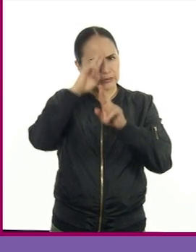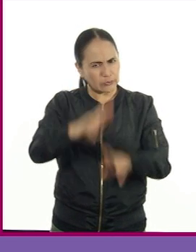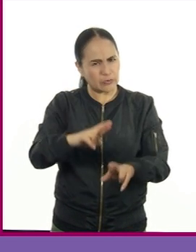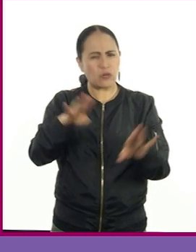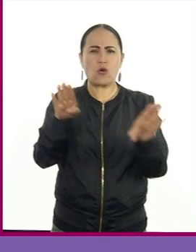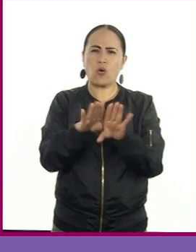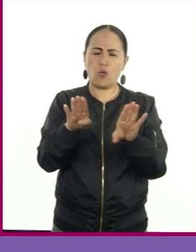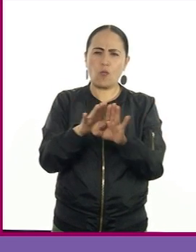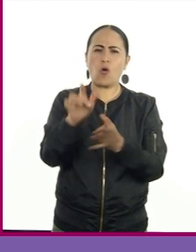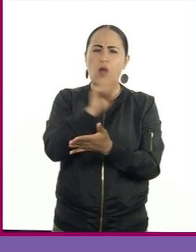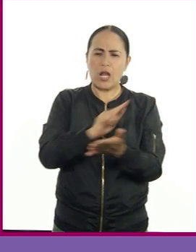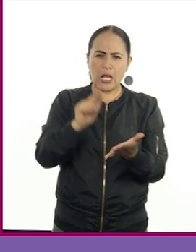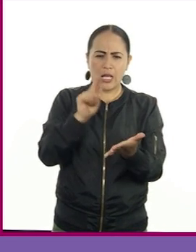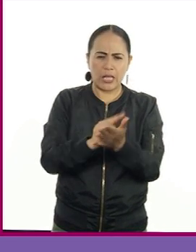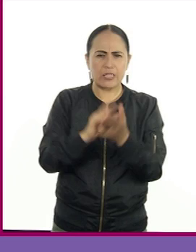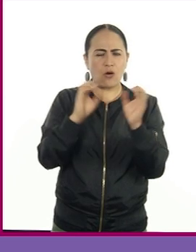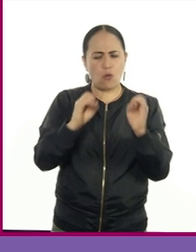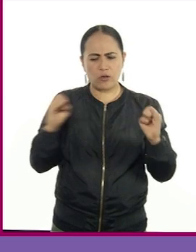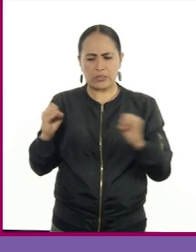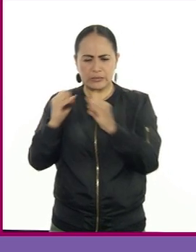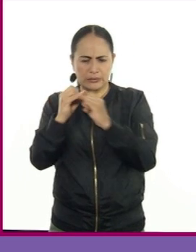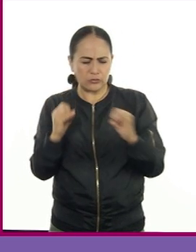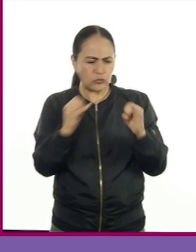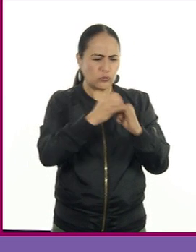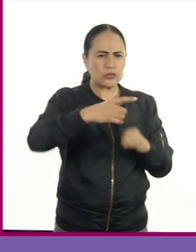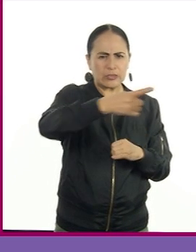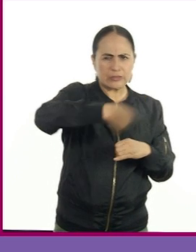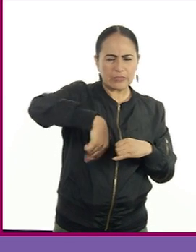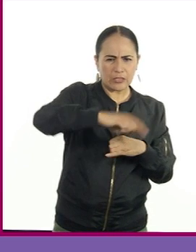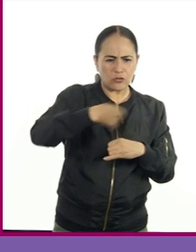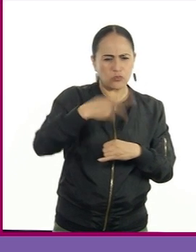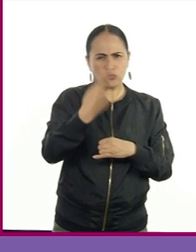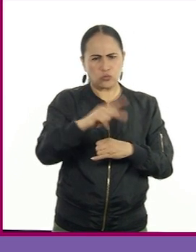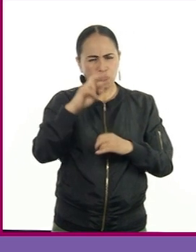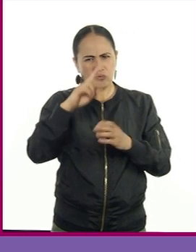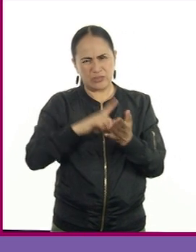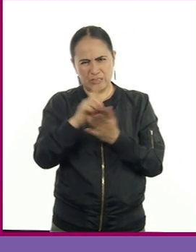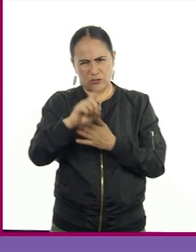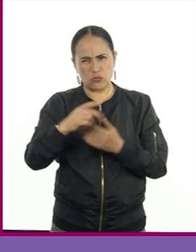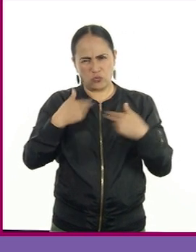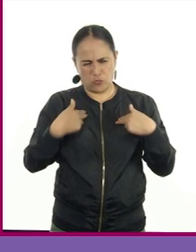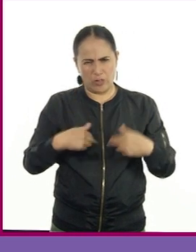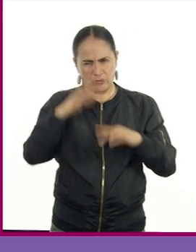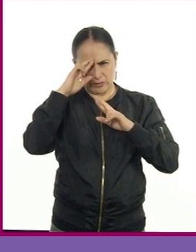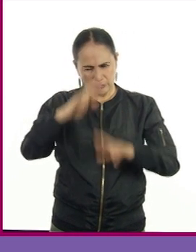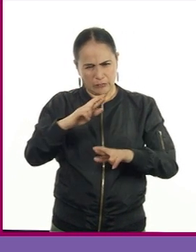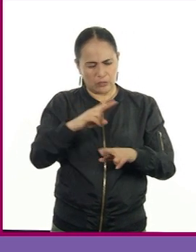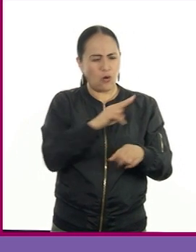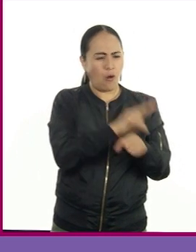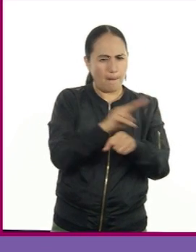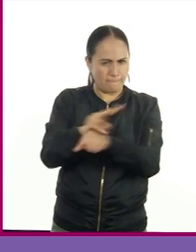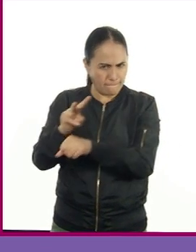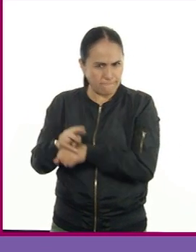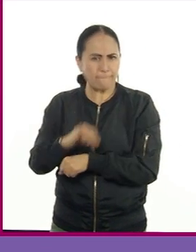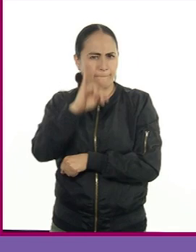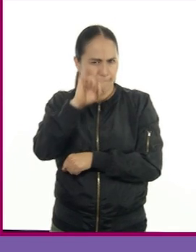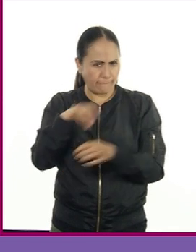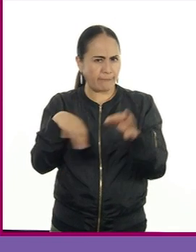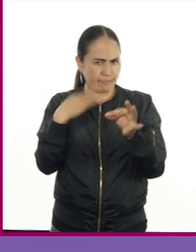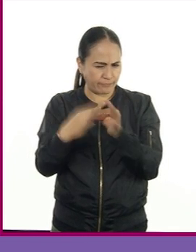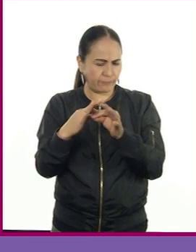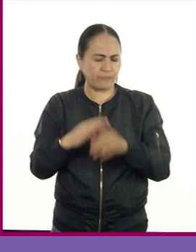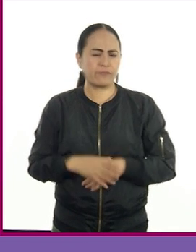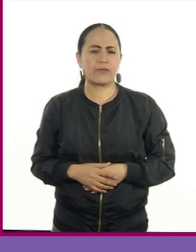mediante las leyes o instituciones que velan por el respeto a los derechos humanos. Las personas